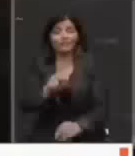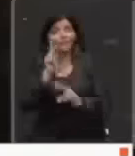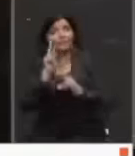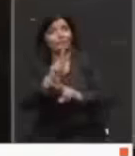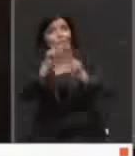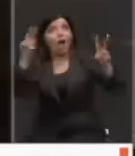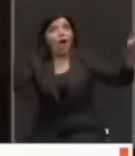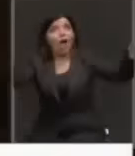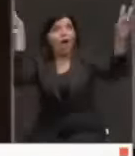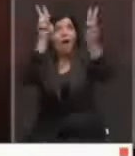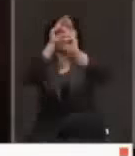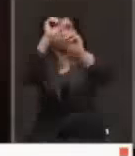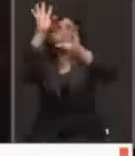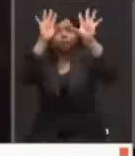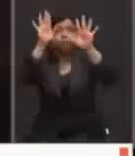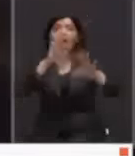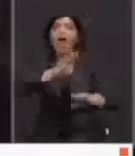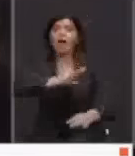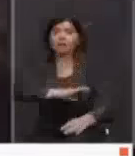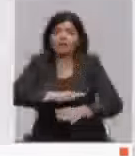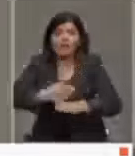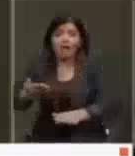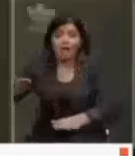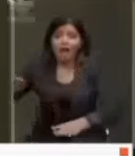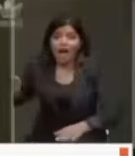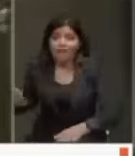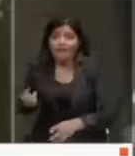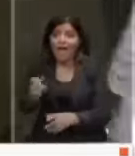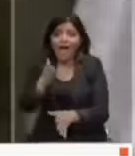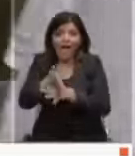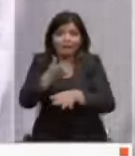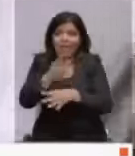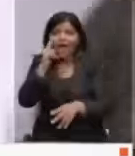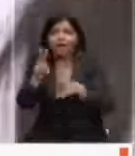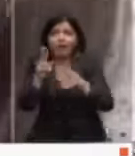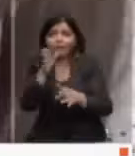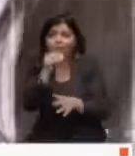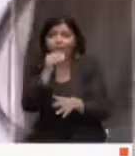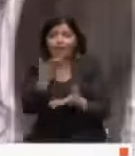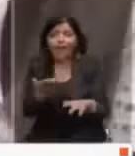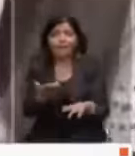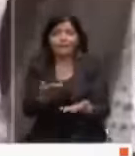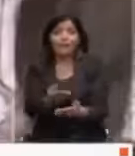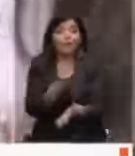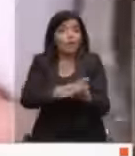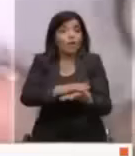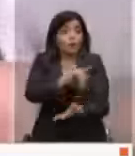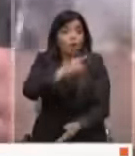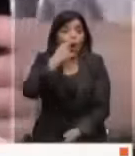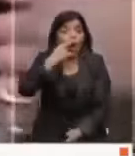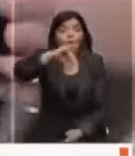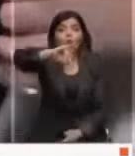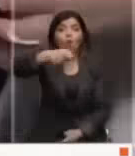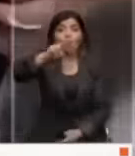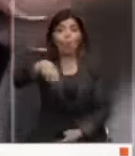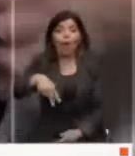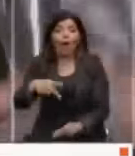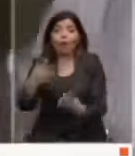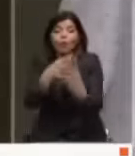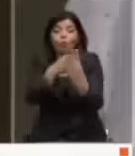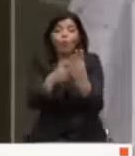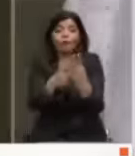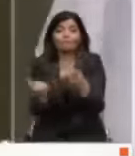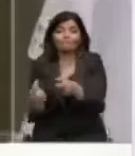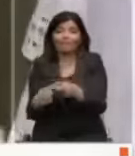el aire extrañado por residentes y foráneos como Juan quien junto a cuatro integrantes de su familia viajó desde